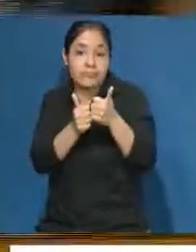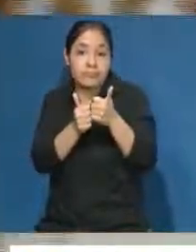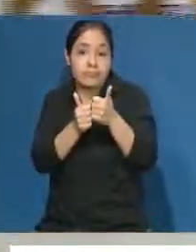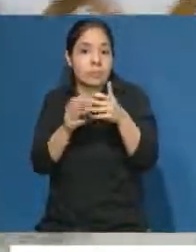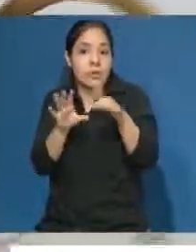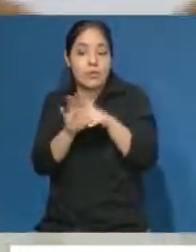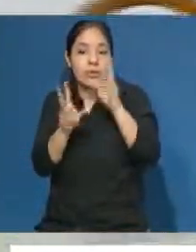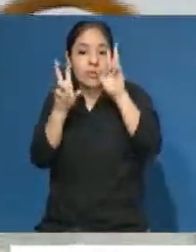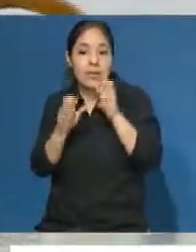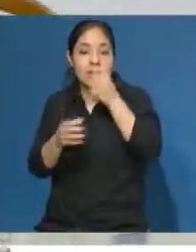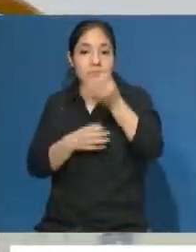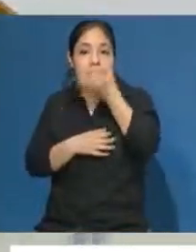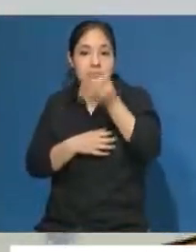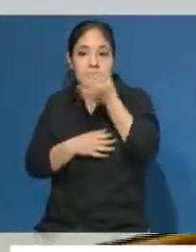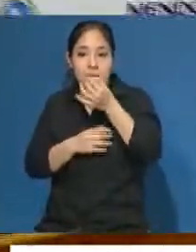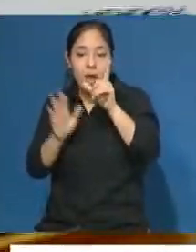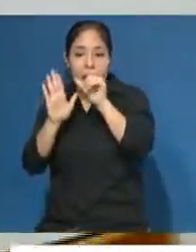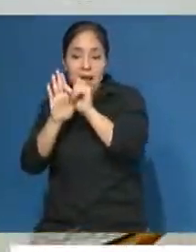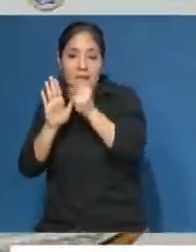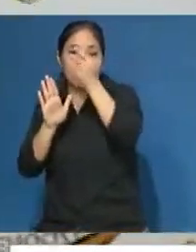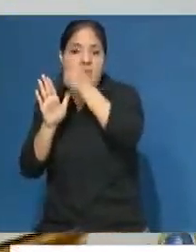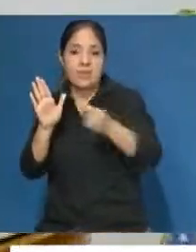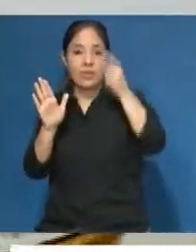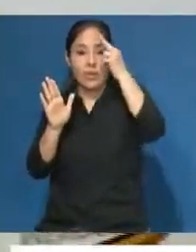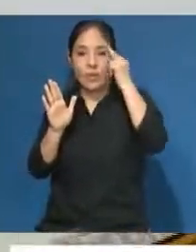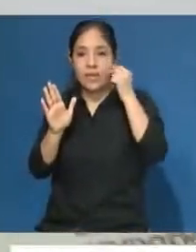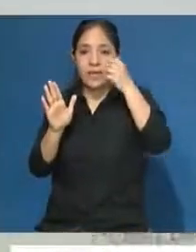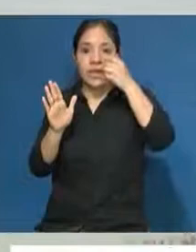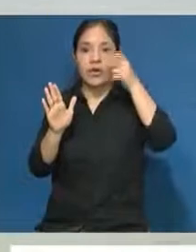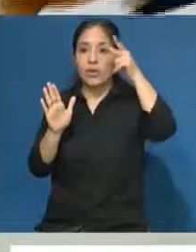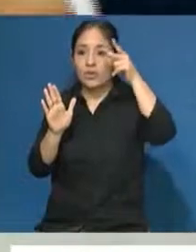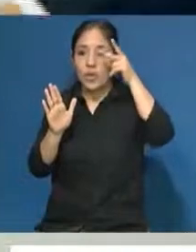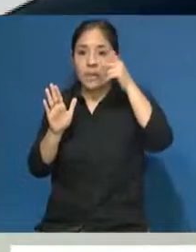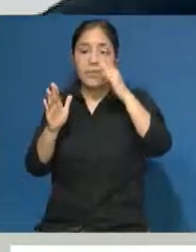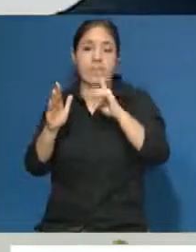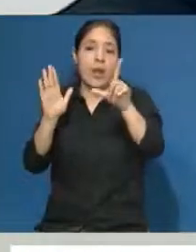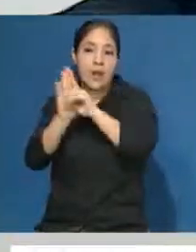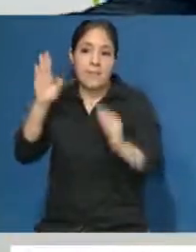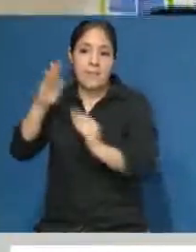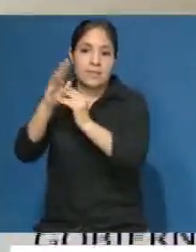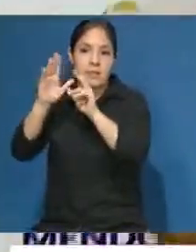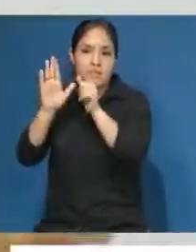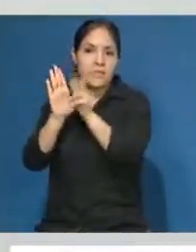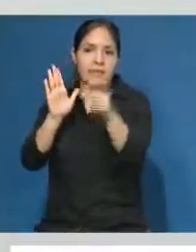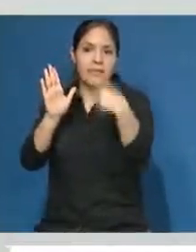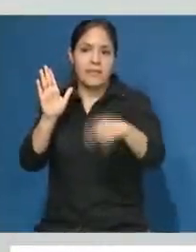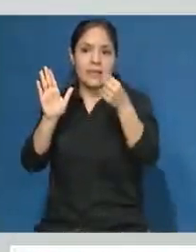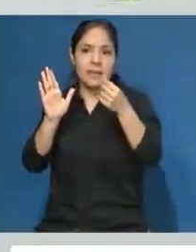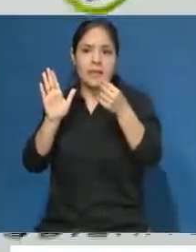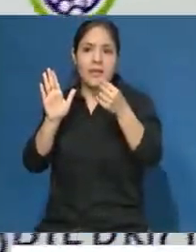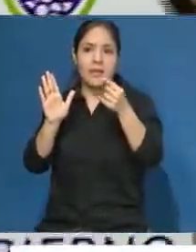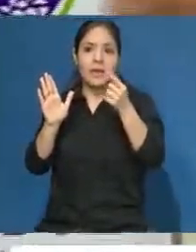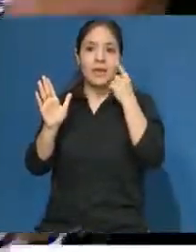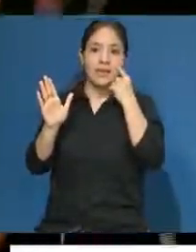está hablando justamente de la modificación del artículo 198 de la Constitución Provincial, que habla de la reelección de los intendentes.